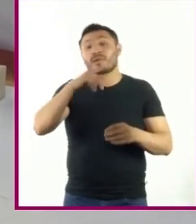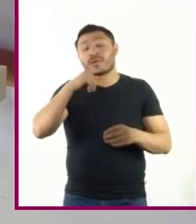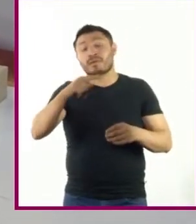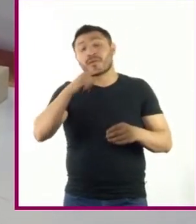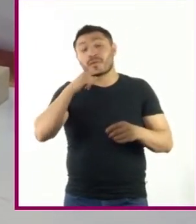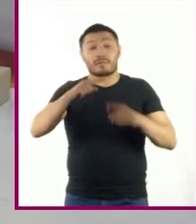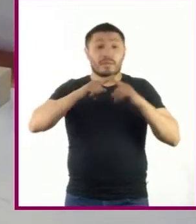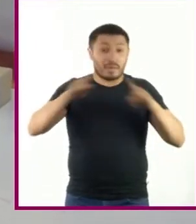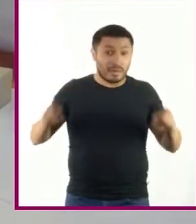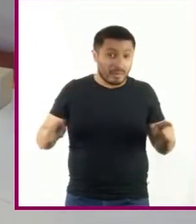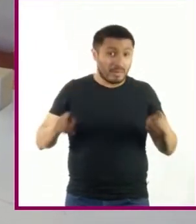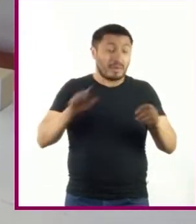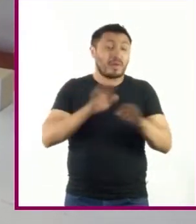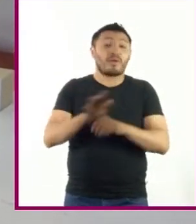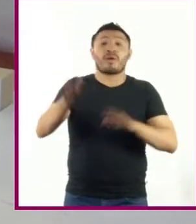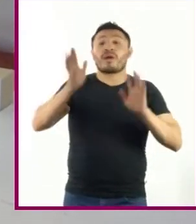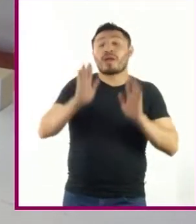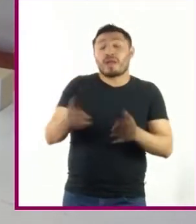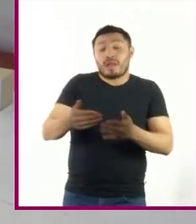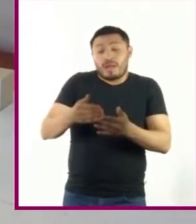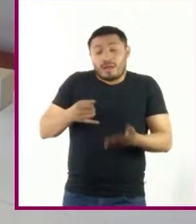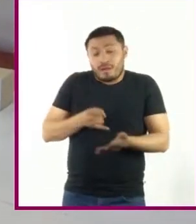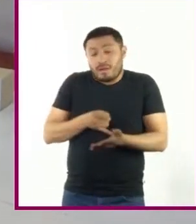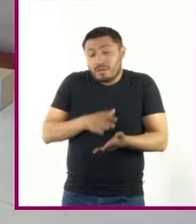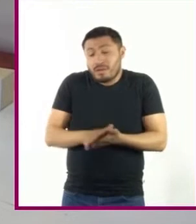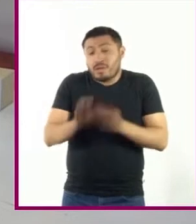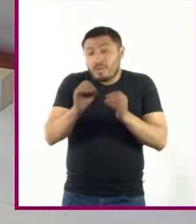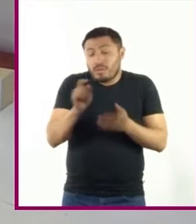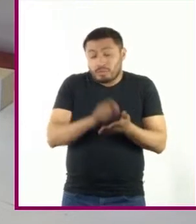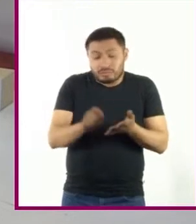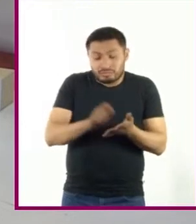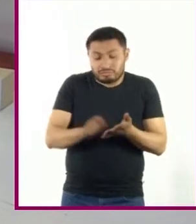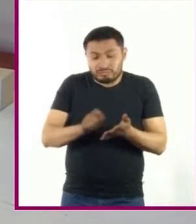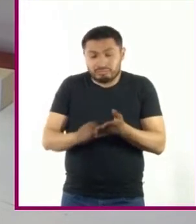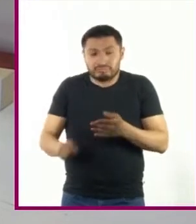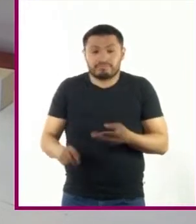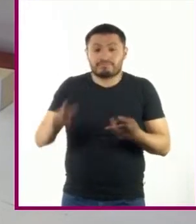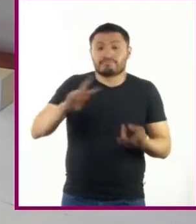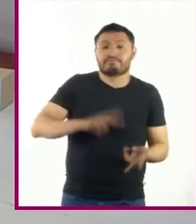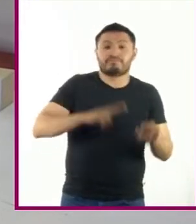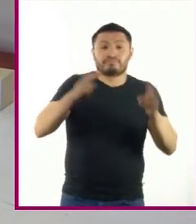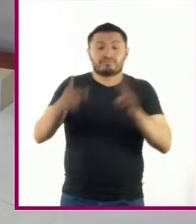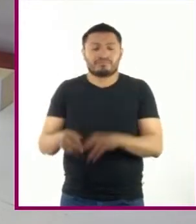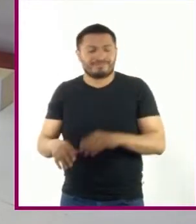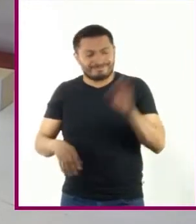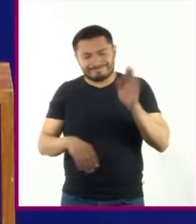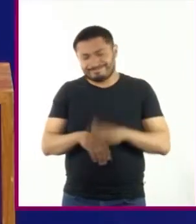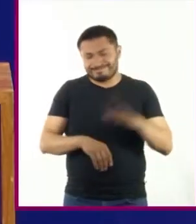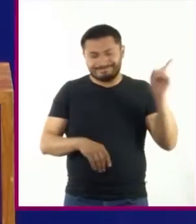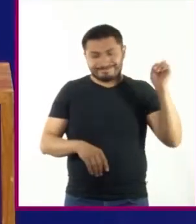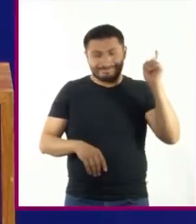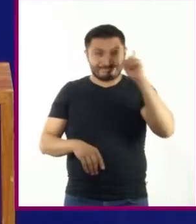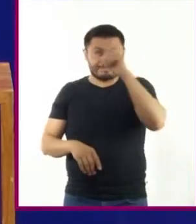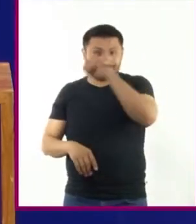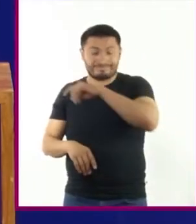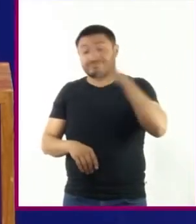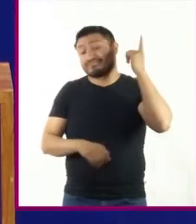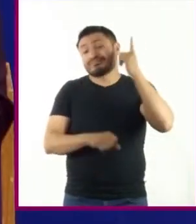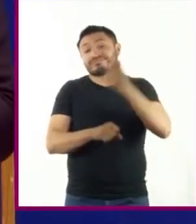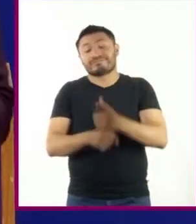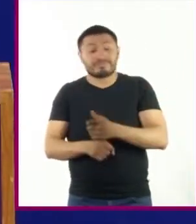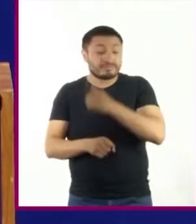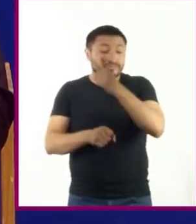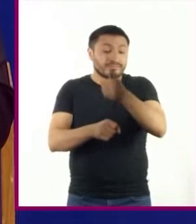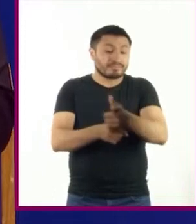con el que está escrito o impreso el escrito. De otra manera, será más difícil identificar las